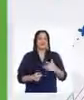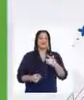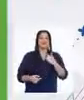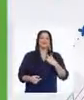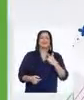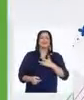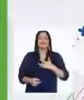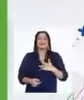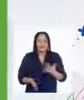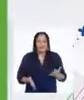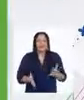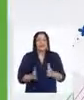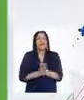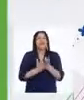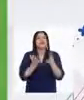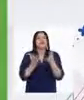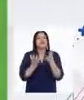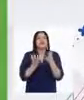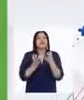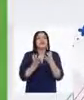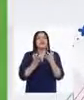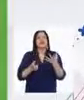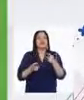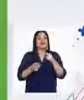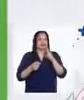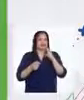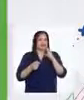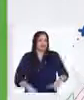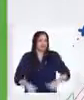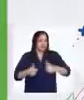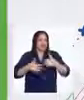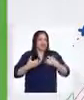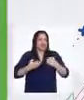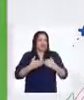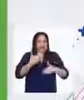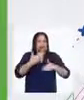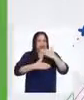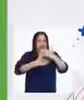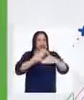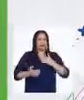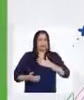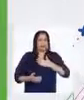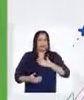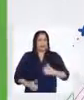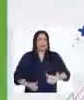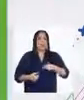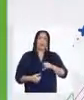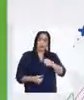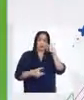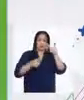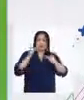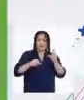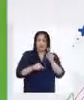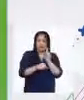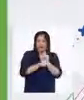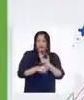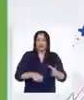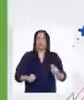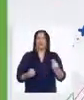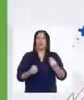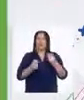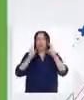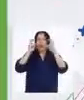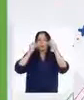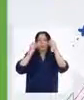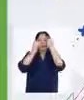algo que yo estaba buscando y que quería desarrollarlo para mí y también para otras personas. Porque el